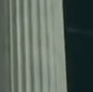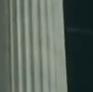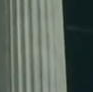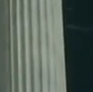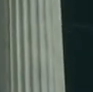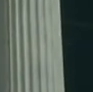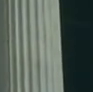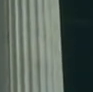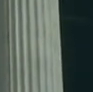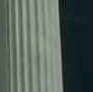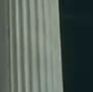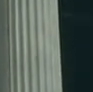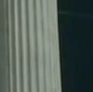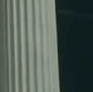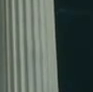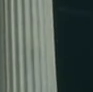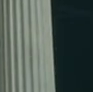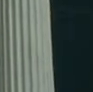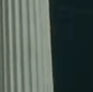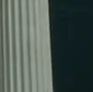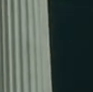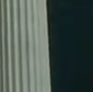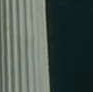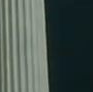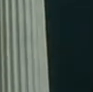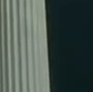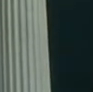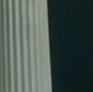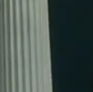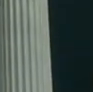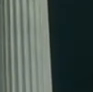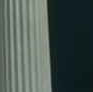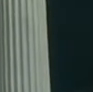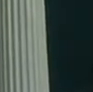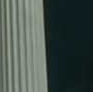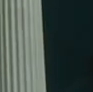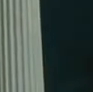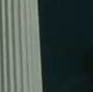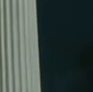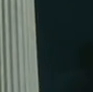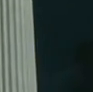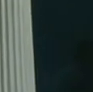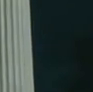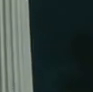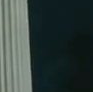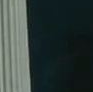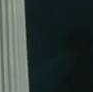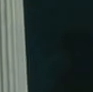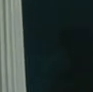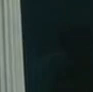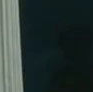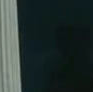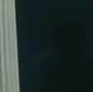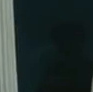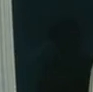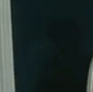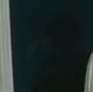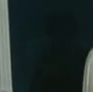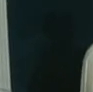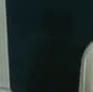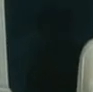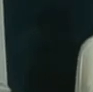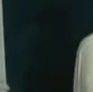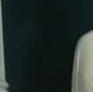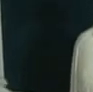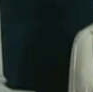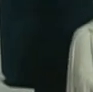También vale destacar que Juan Germán Roscio Nieves fue un abogado, periodista, escritor y político venezolano que nació